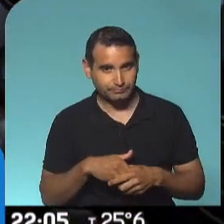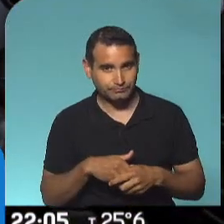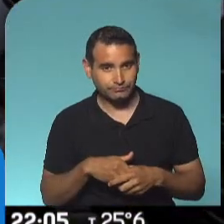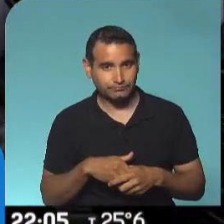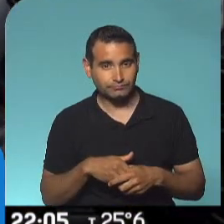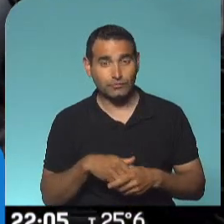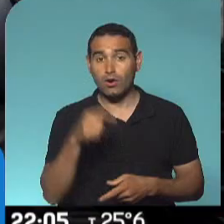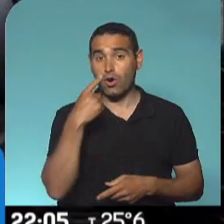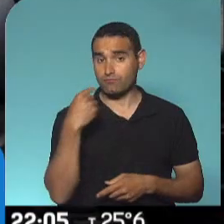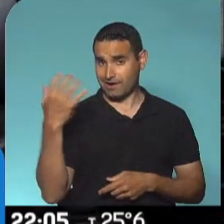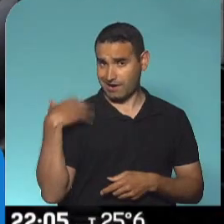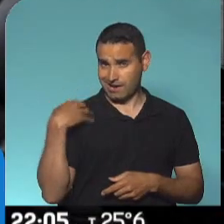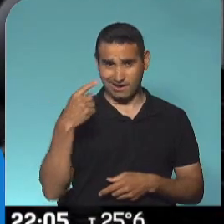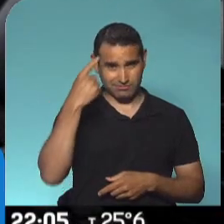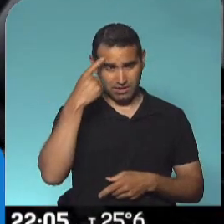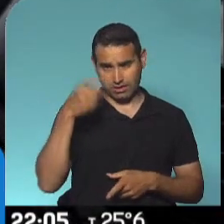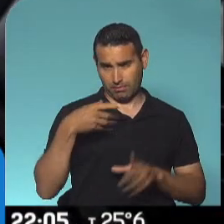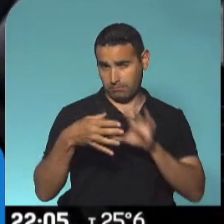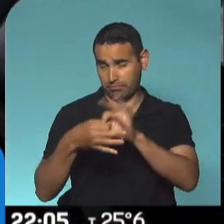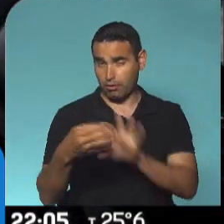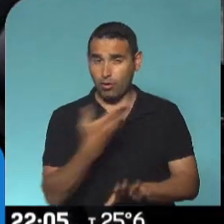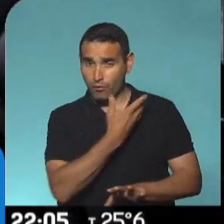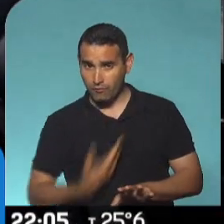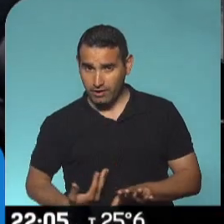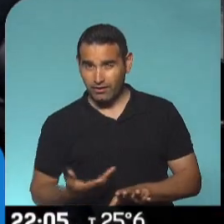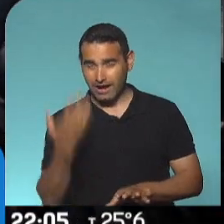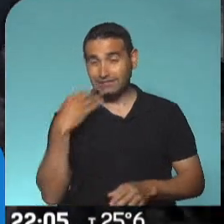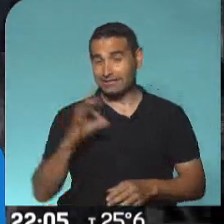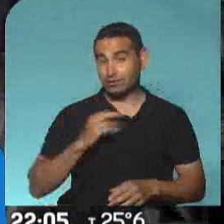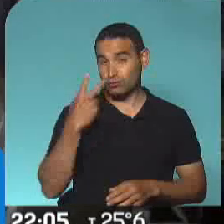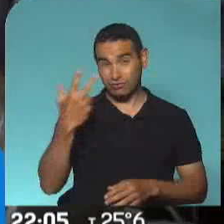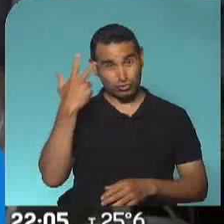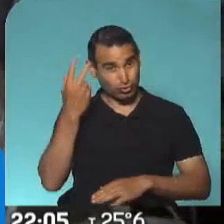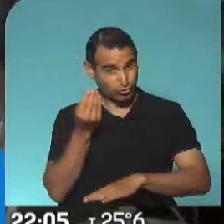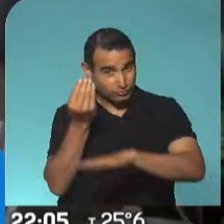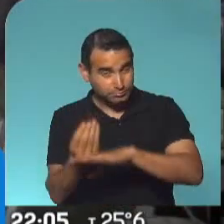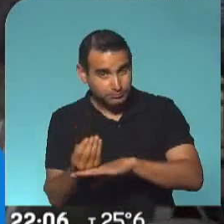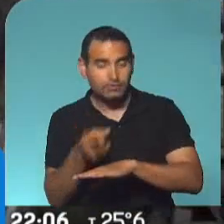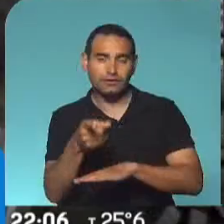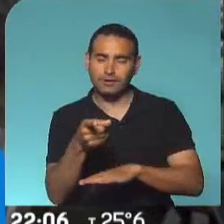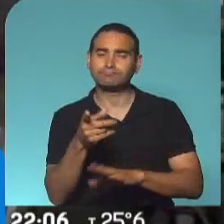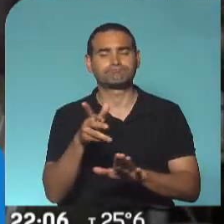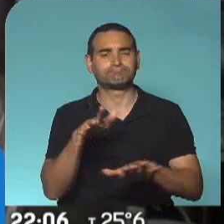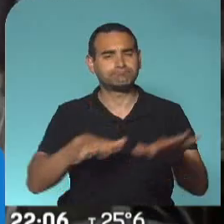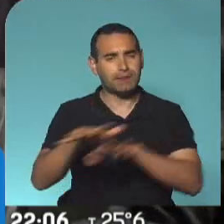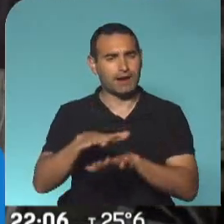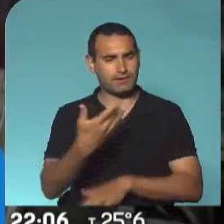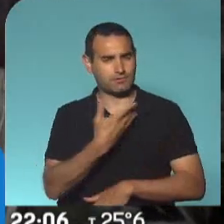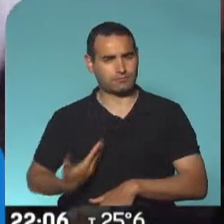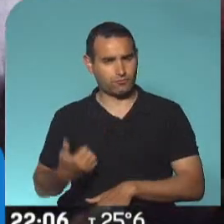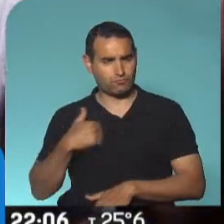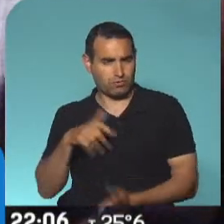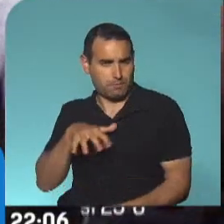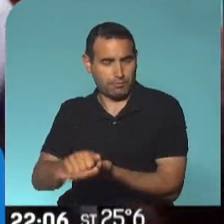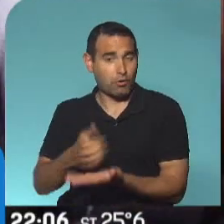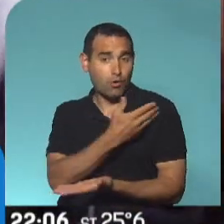Calimán, un general que se creía afín al gobierno y asumió en 2018, terminó así de configurar el esquema de un golpe de Estado que dejó